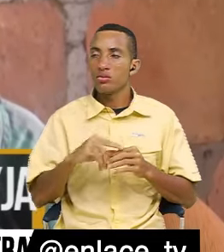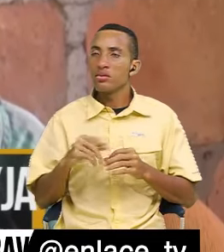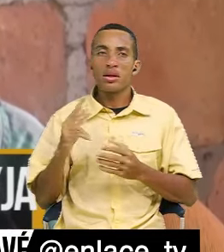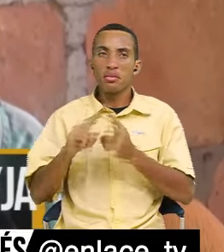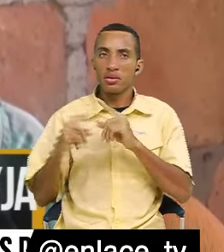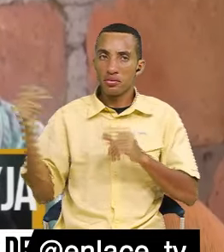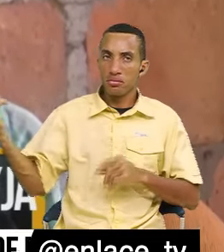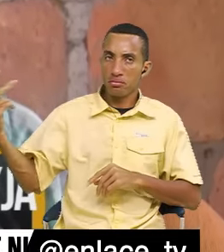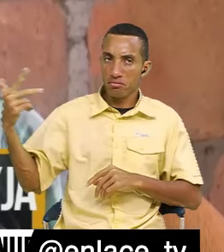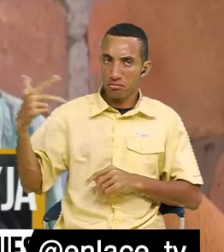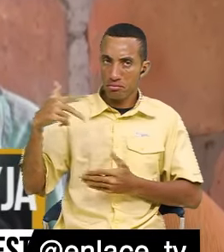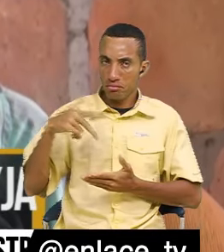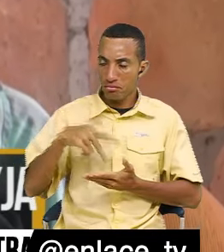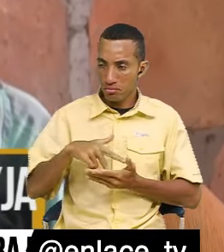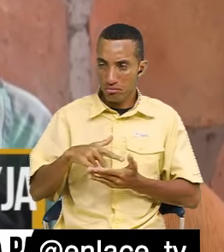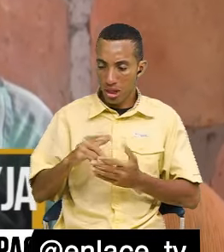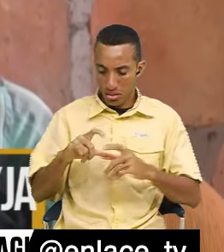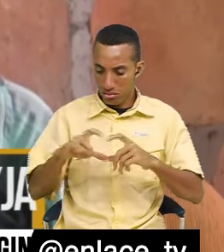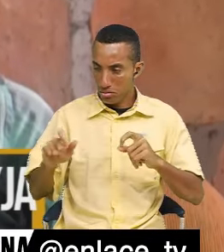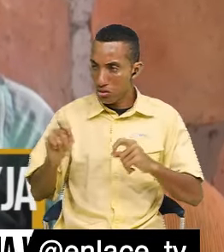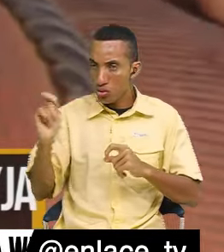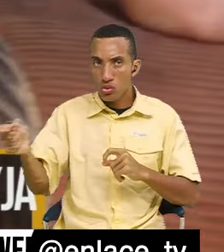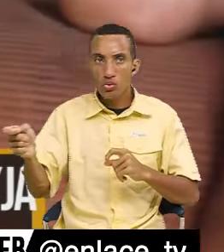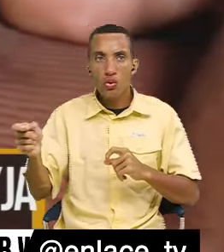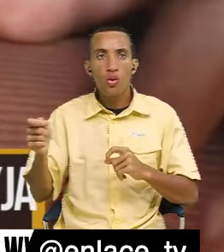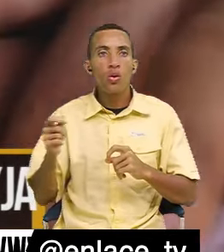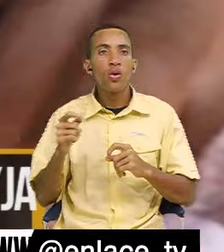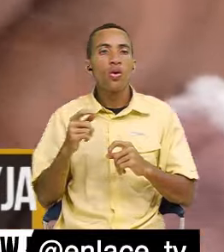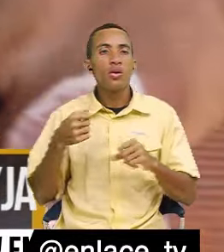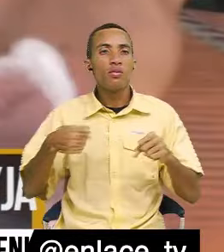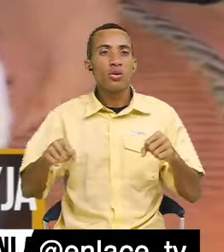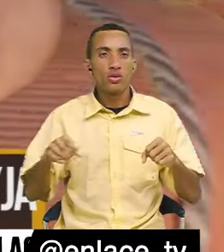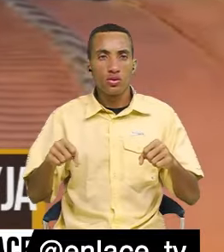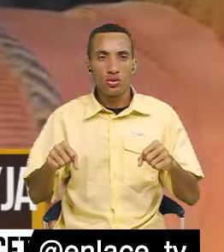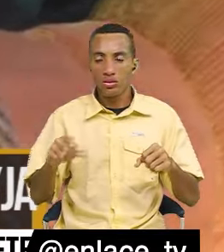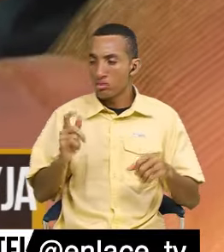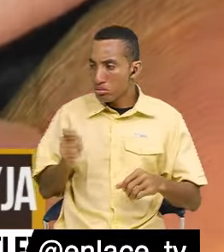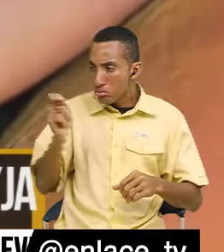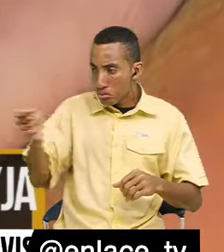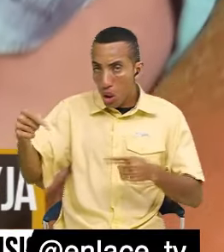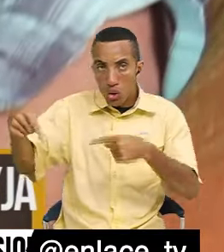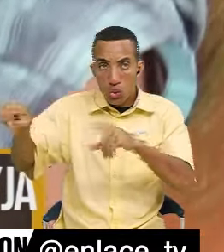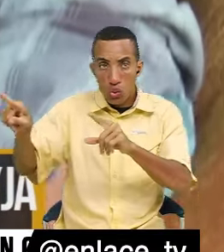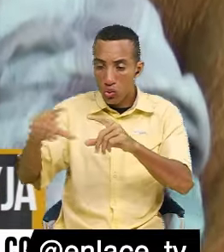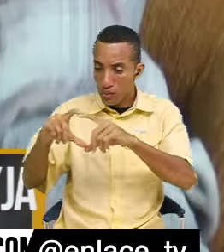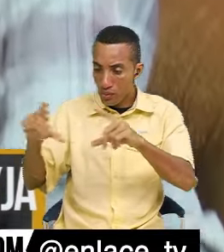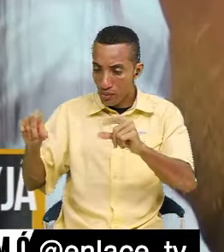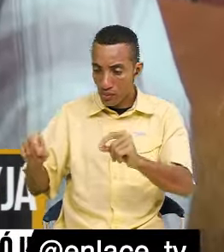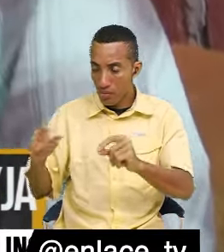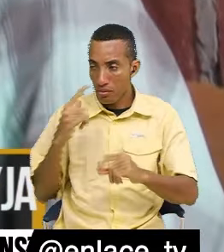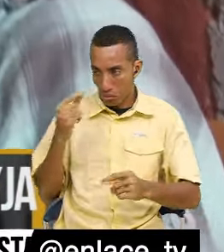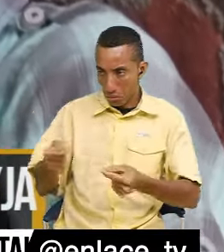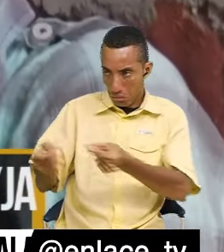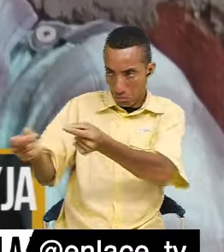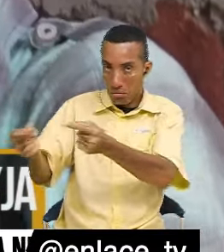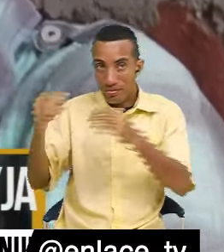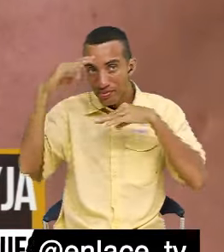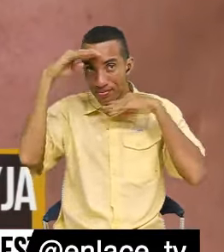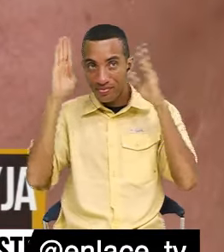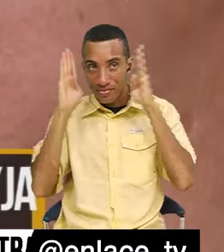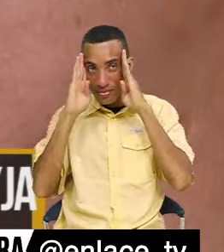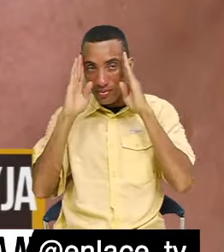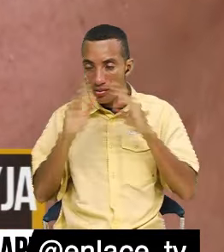de propiedad de su moto que había empeñado 6 semanas antes, y en eso él, antes de llegar a la casa, estuvo buscando la dirección